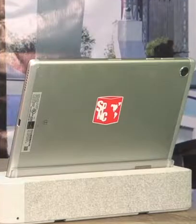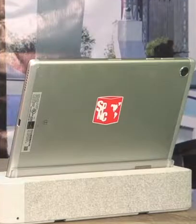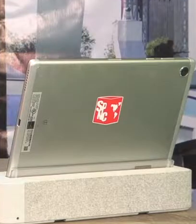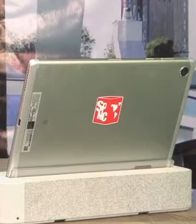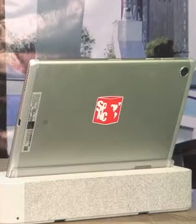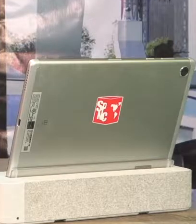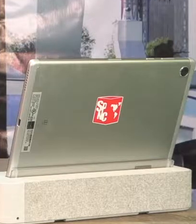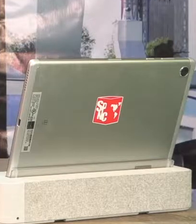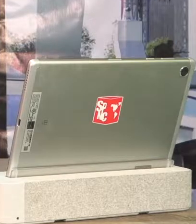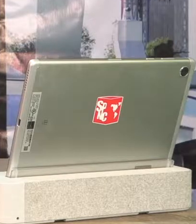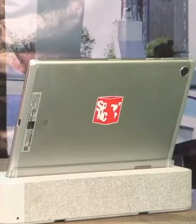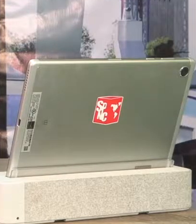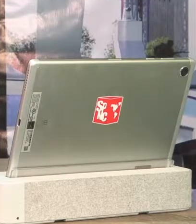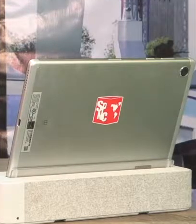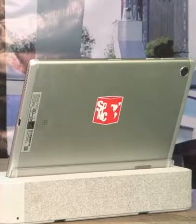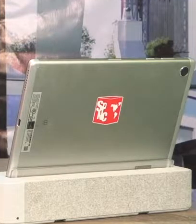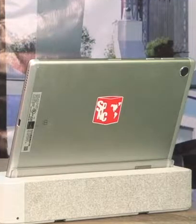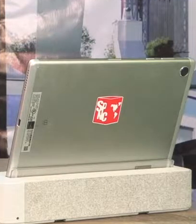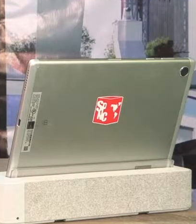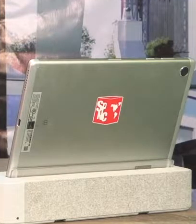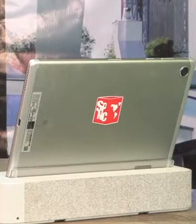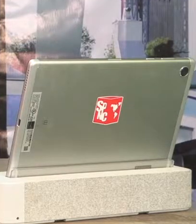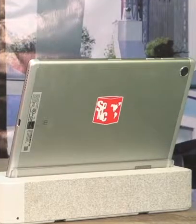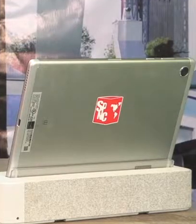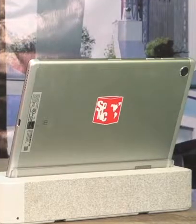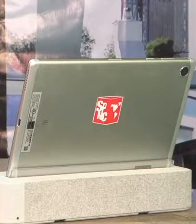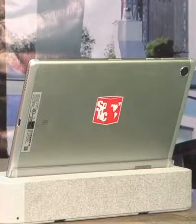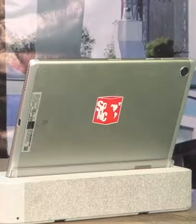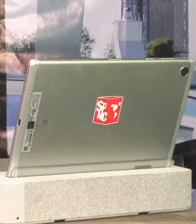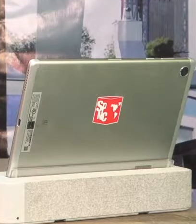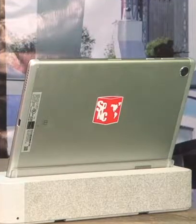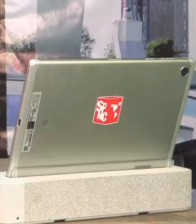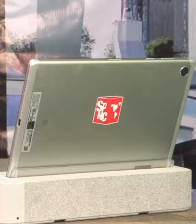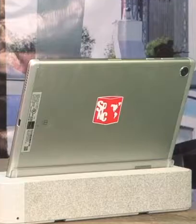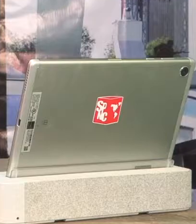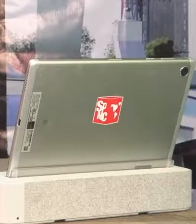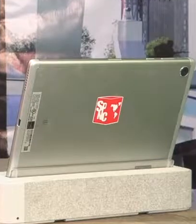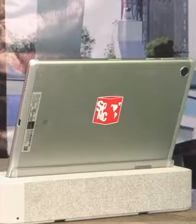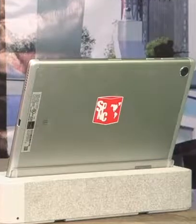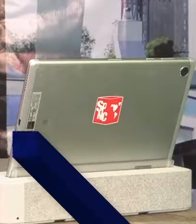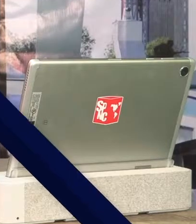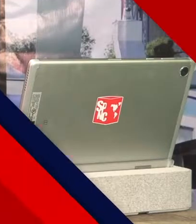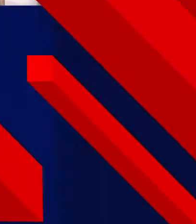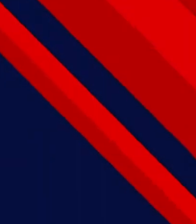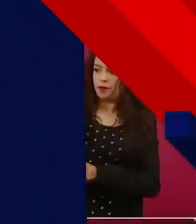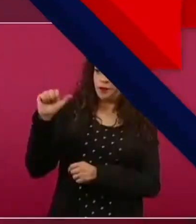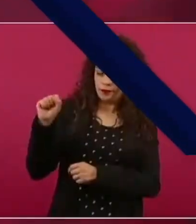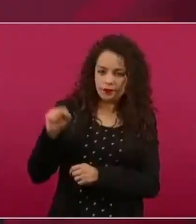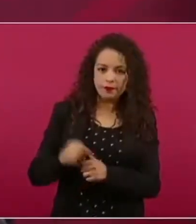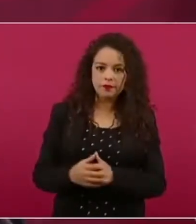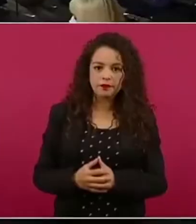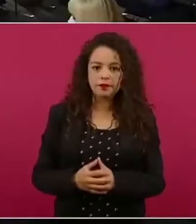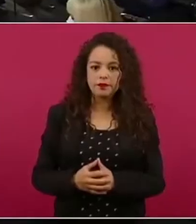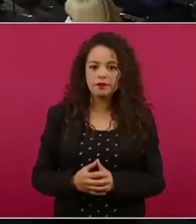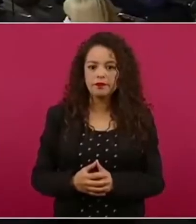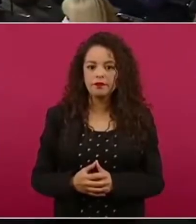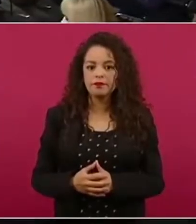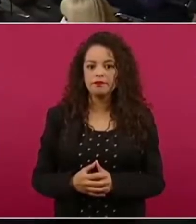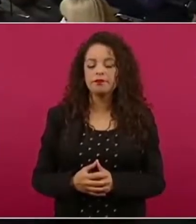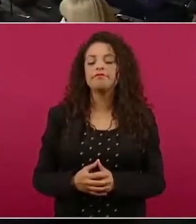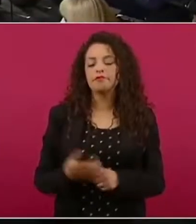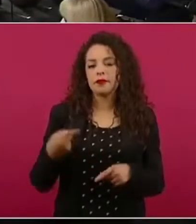que el pueblo de México logre obtener autosuficiencia para el 2023. A iniciar un periodo